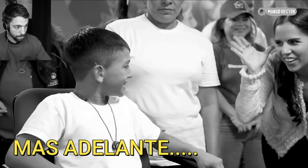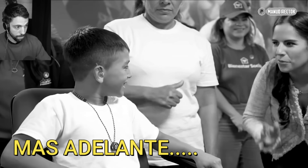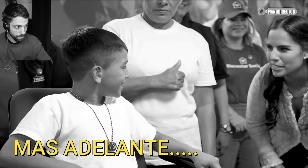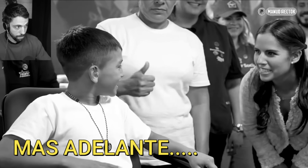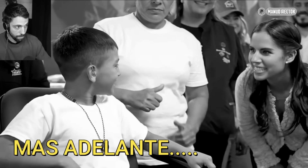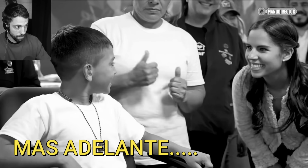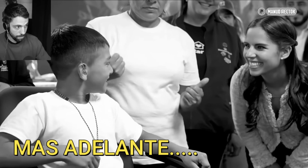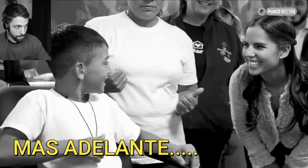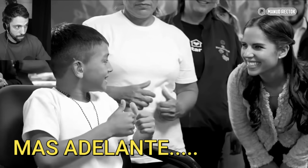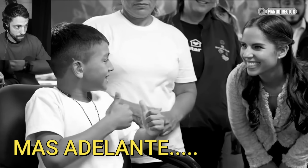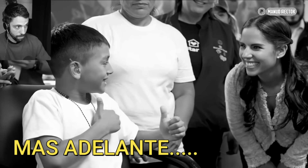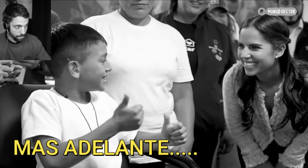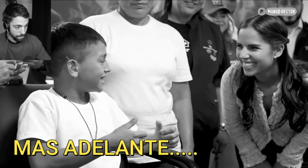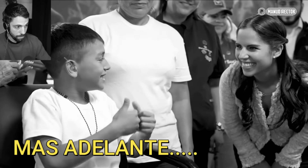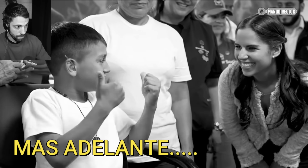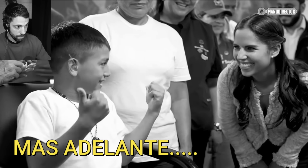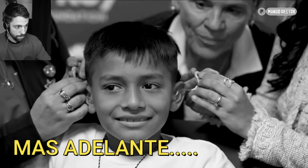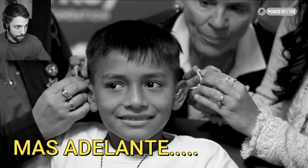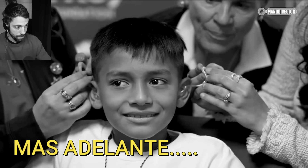Hola, ¿cómo estás?